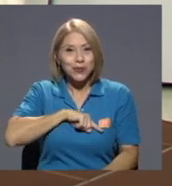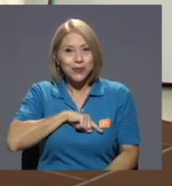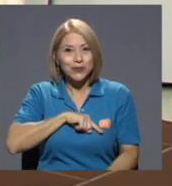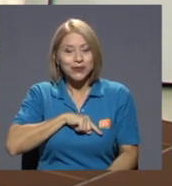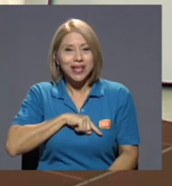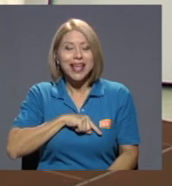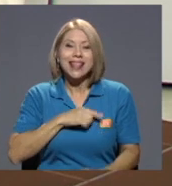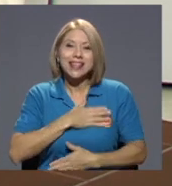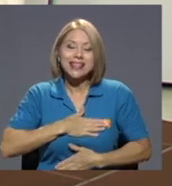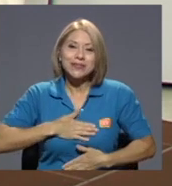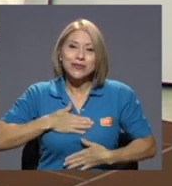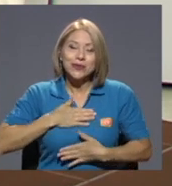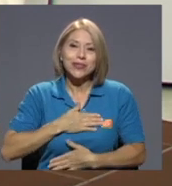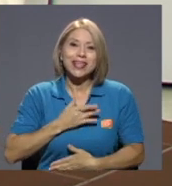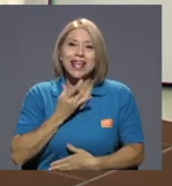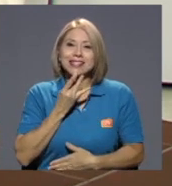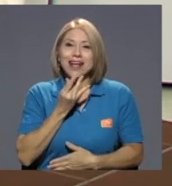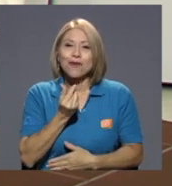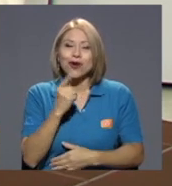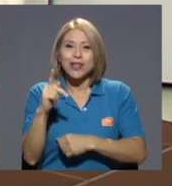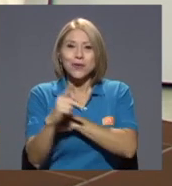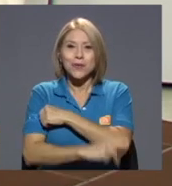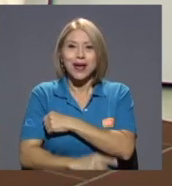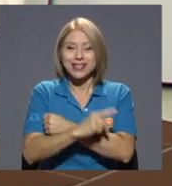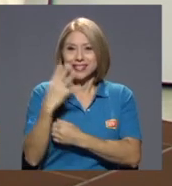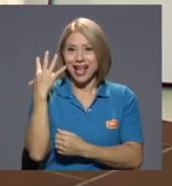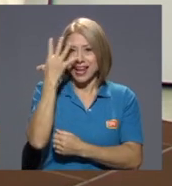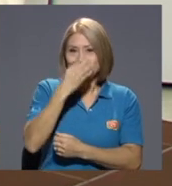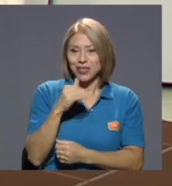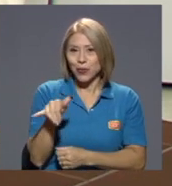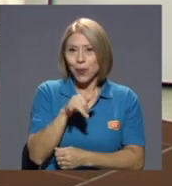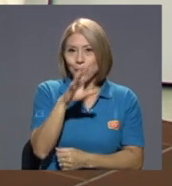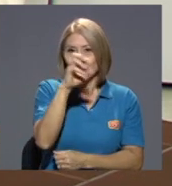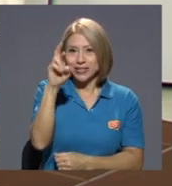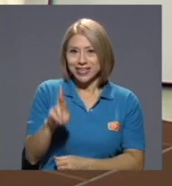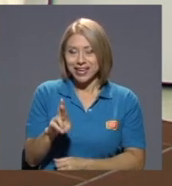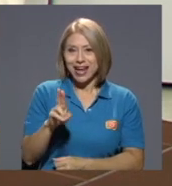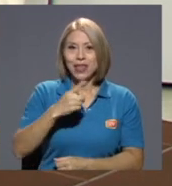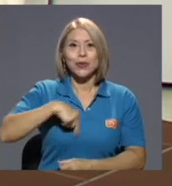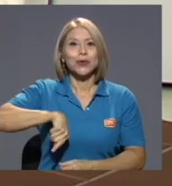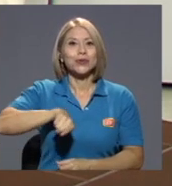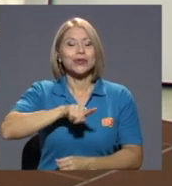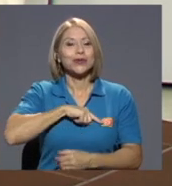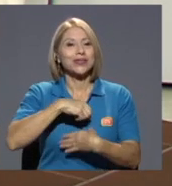un país tan lindo como es costa rica donde hacemos de los mejores cafés del mundo